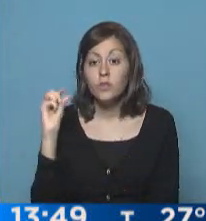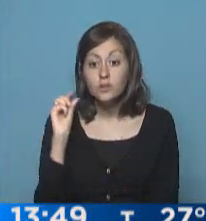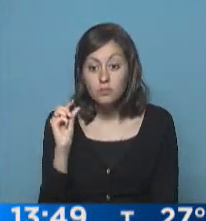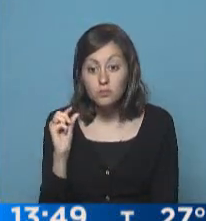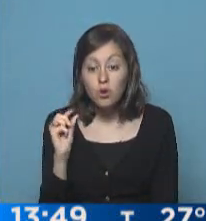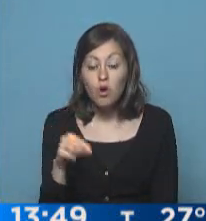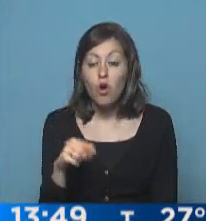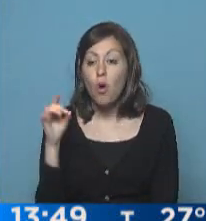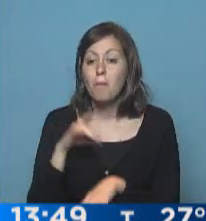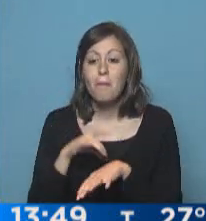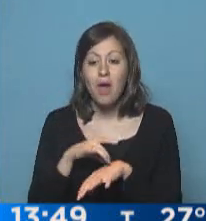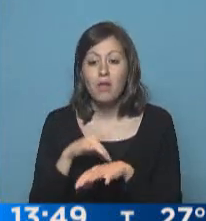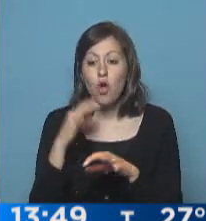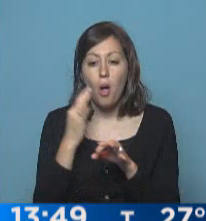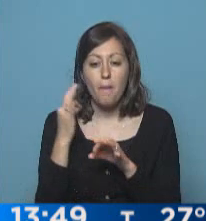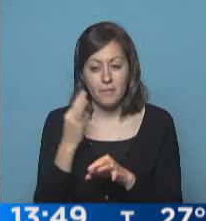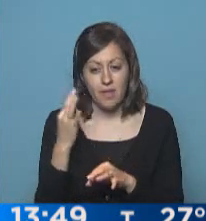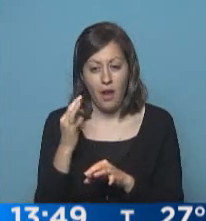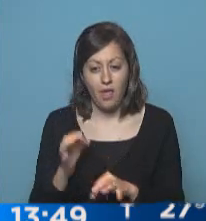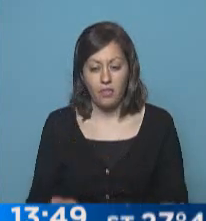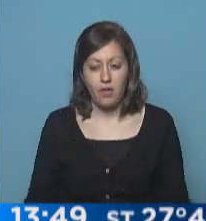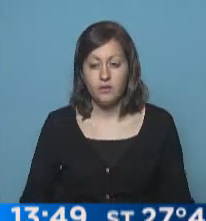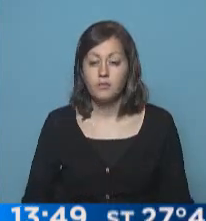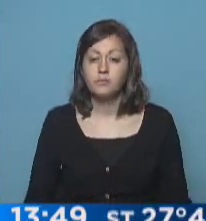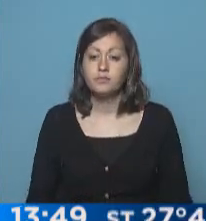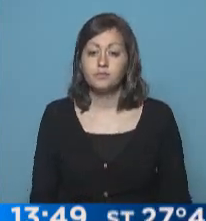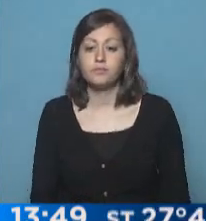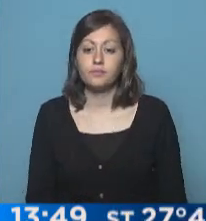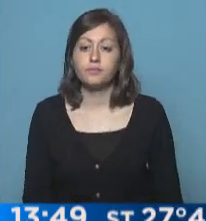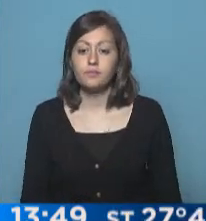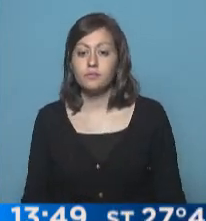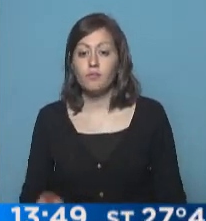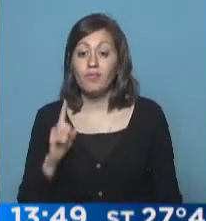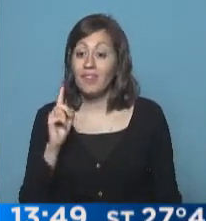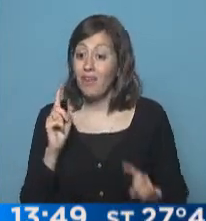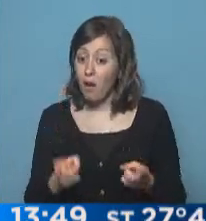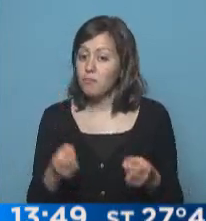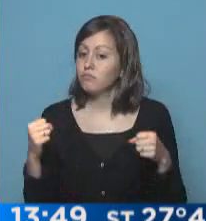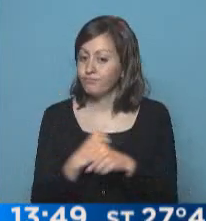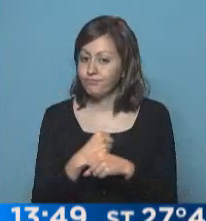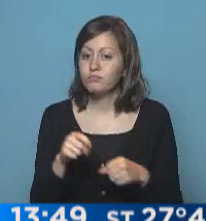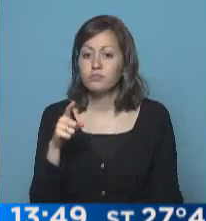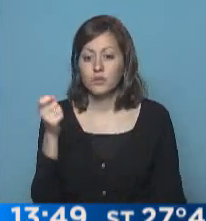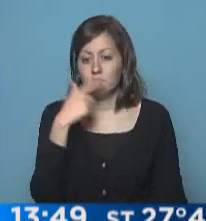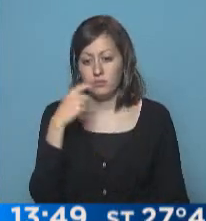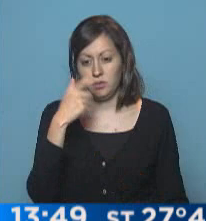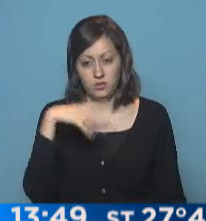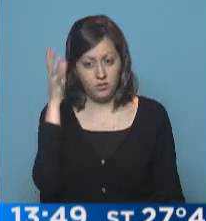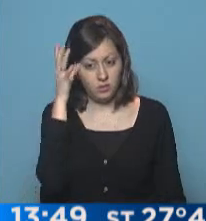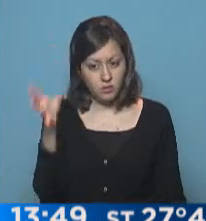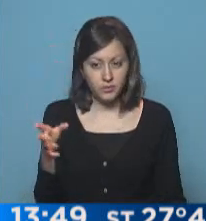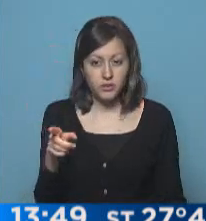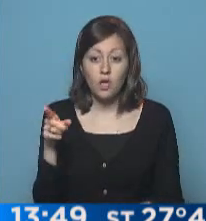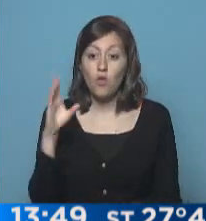los forenses fue confirmado también que él estaba sobrem medicado y que la medicación que le daban en el